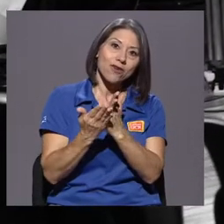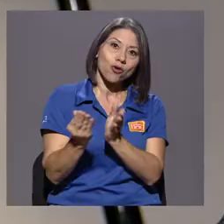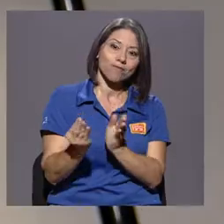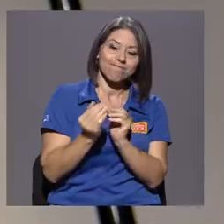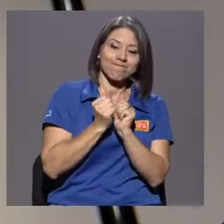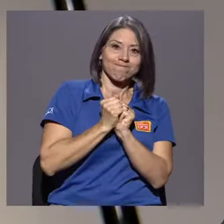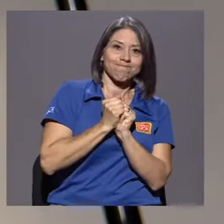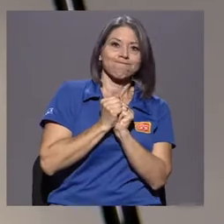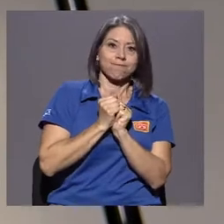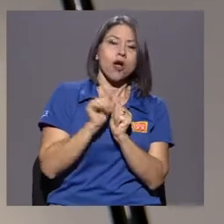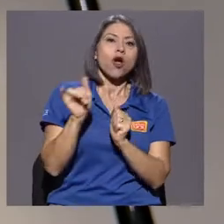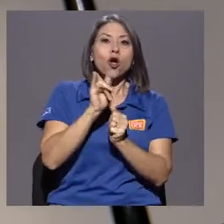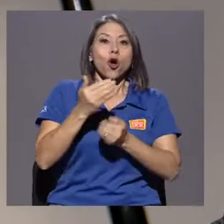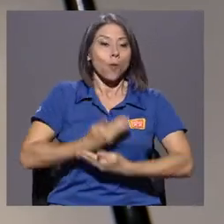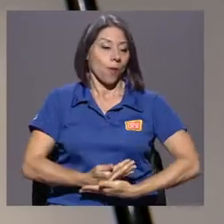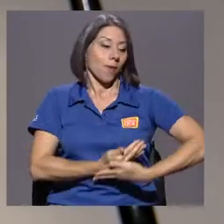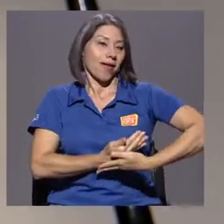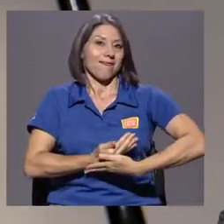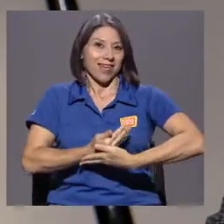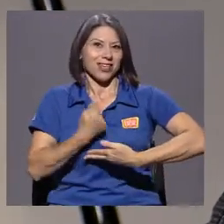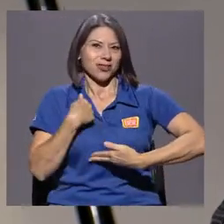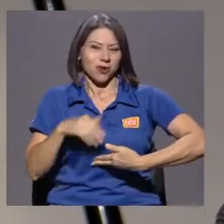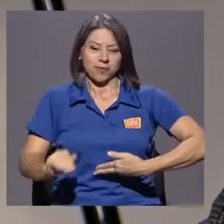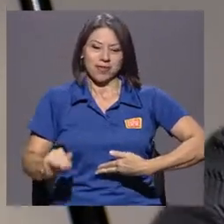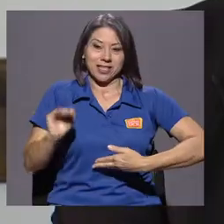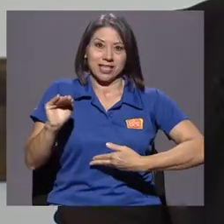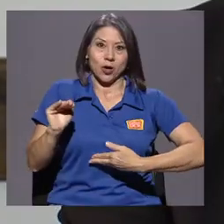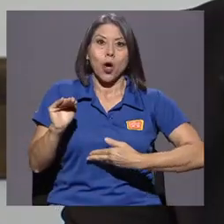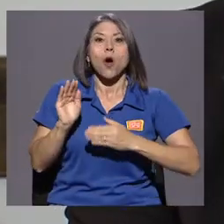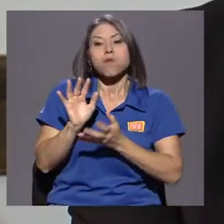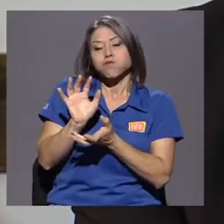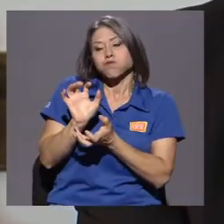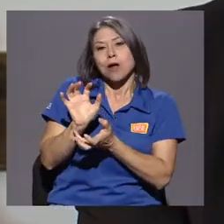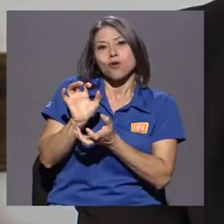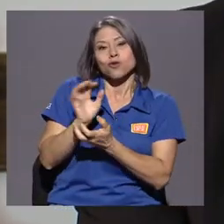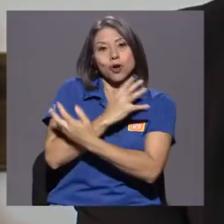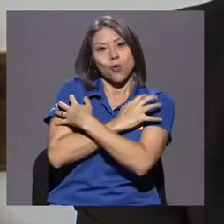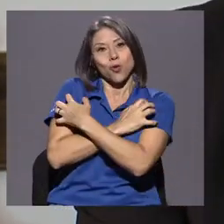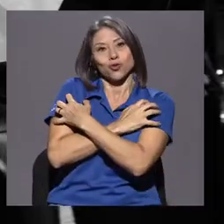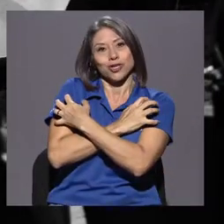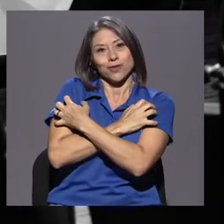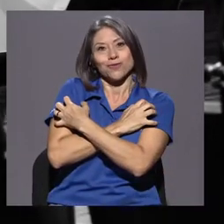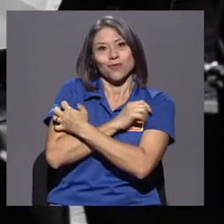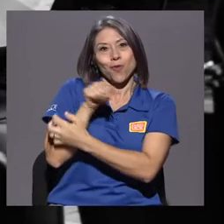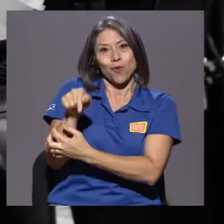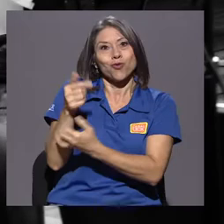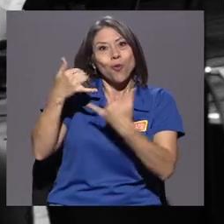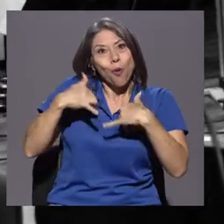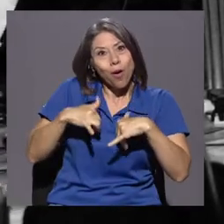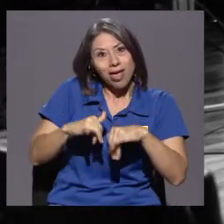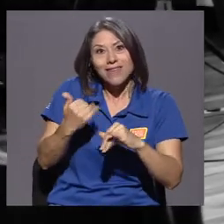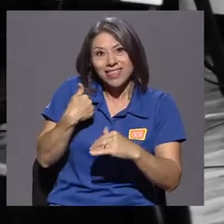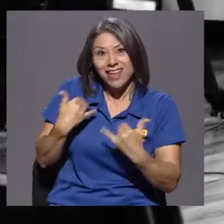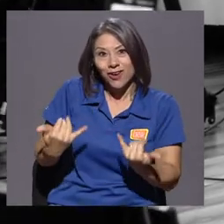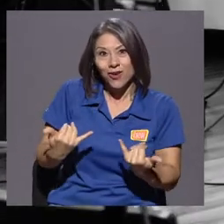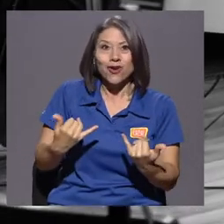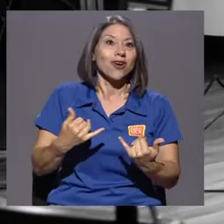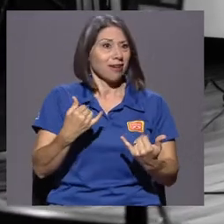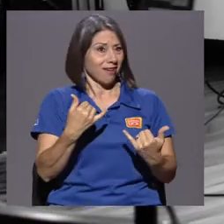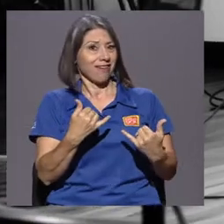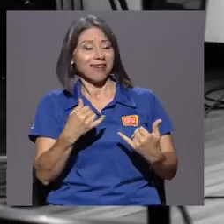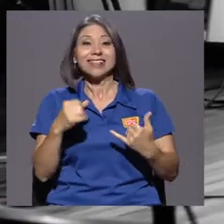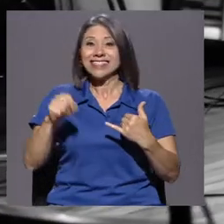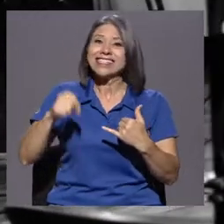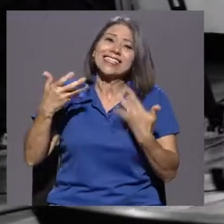a parte del peluche que era un osito panda que todavía lo tengo por cierto si ella es casi en un vestigio